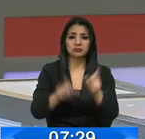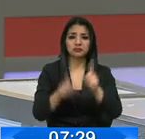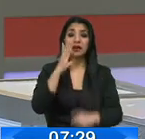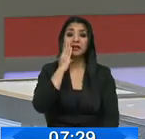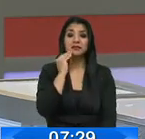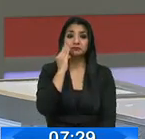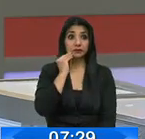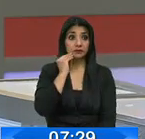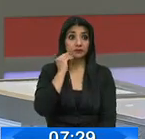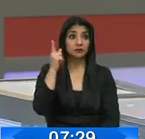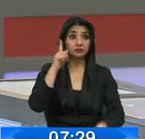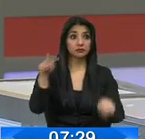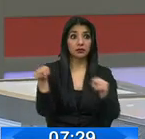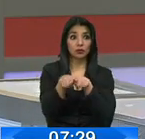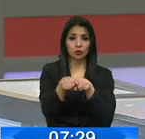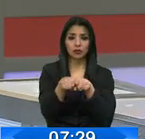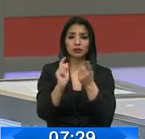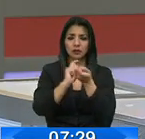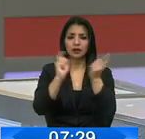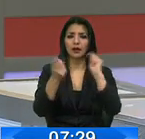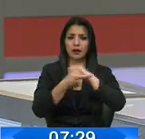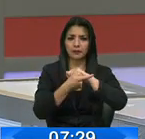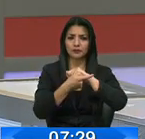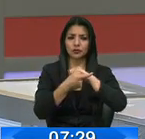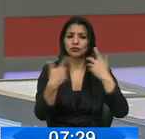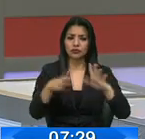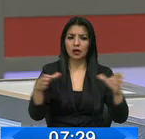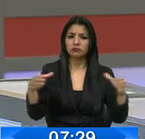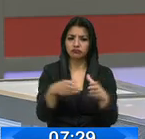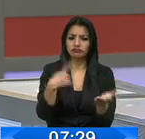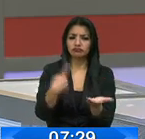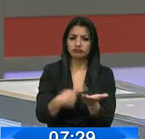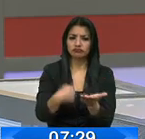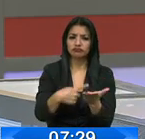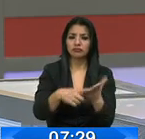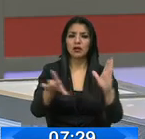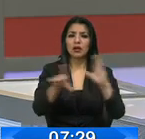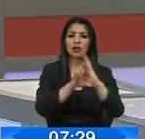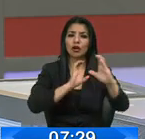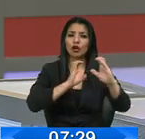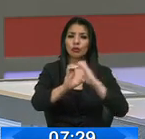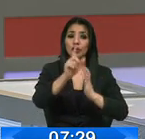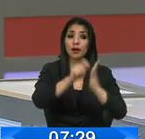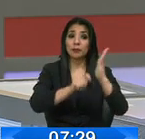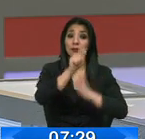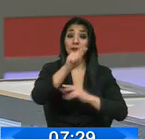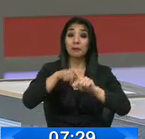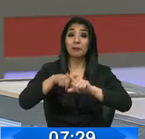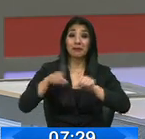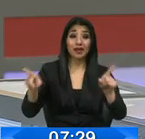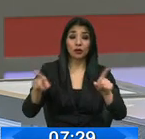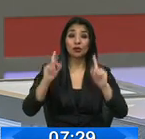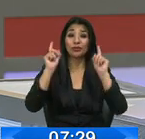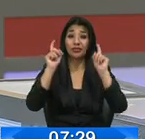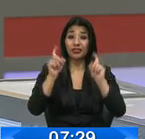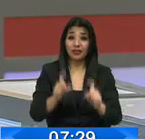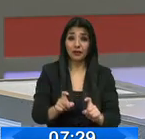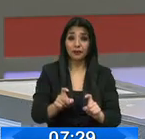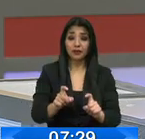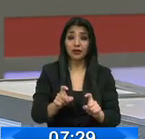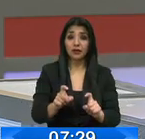Ellos coinciden en que a pesar de los cambios que se debatirán en el Pleno de la Asamblea para la Ley de Comunicación, lo que se debe procurar